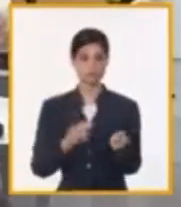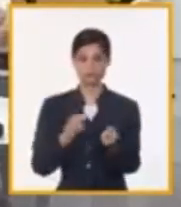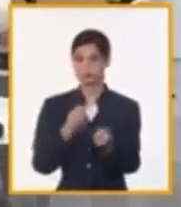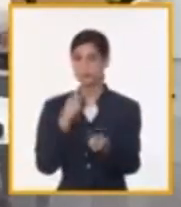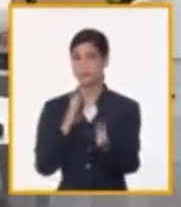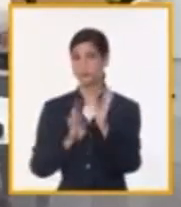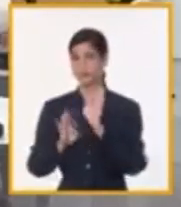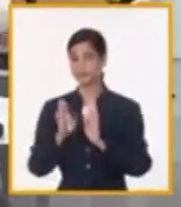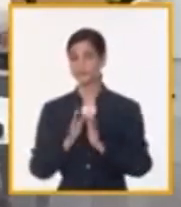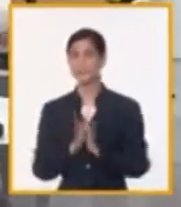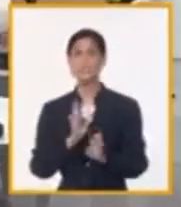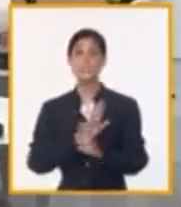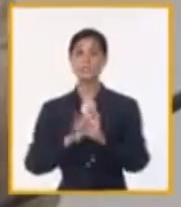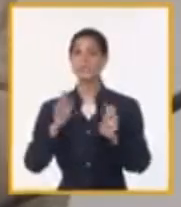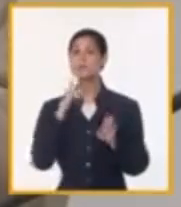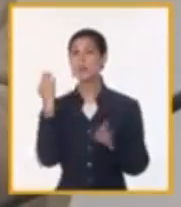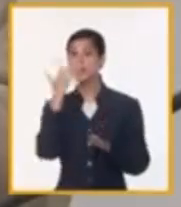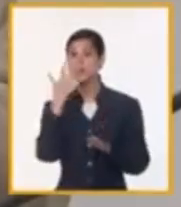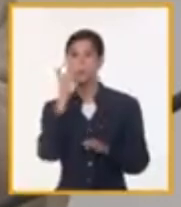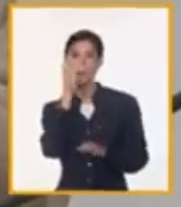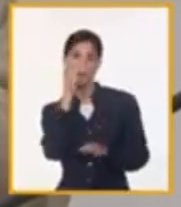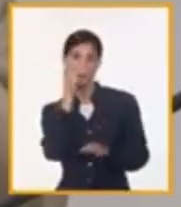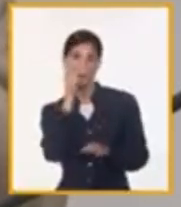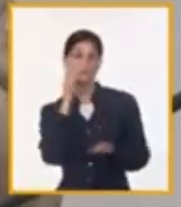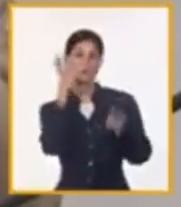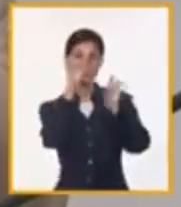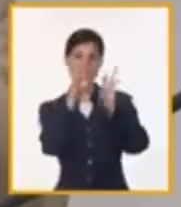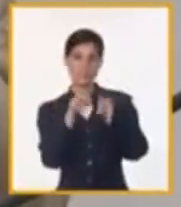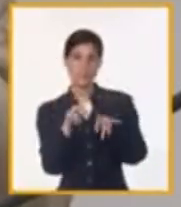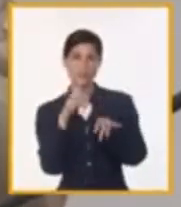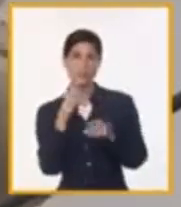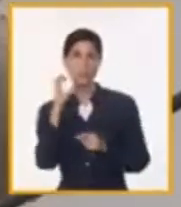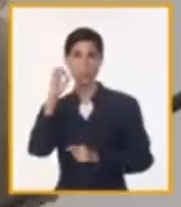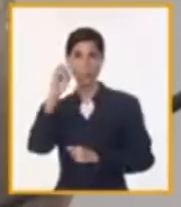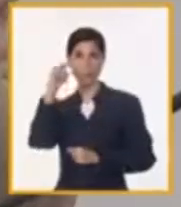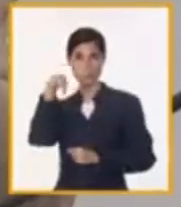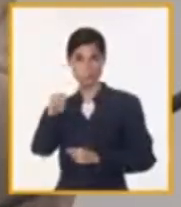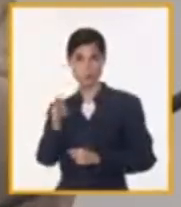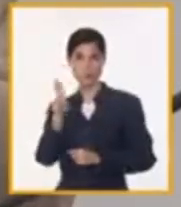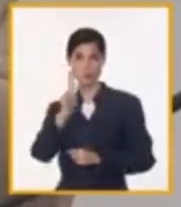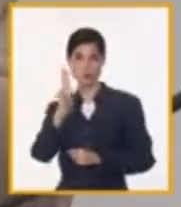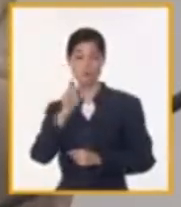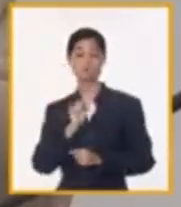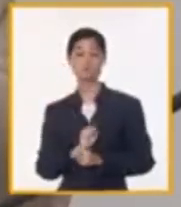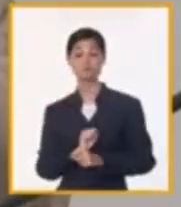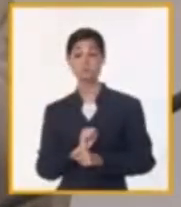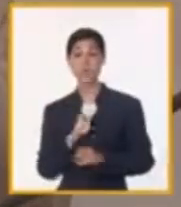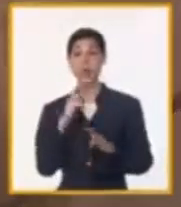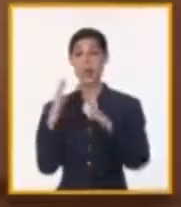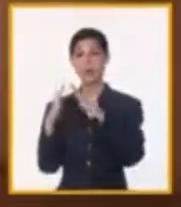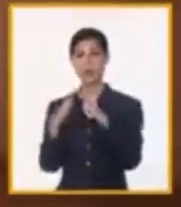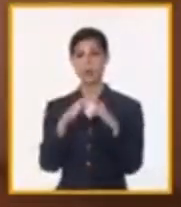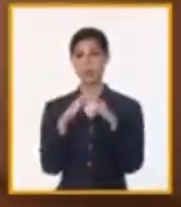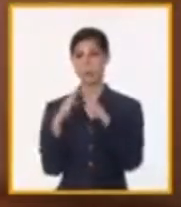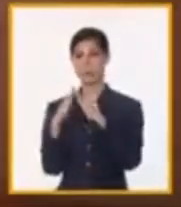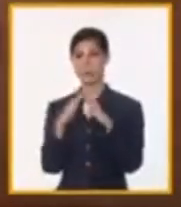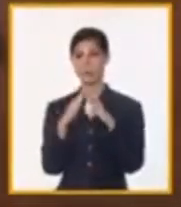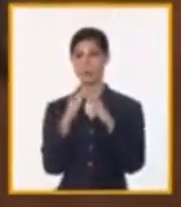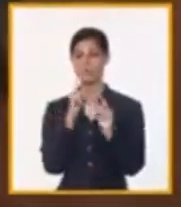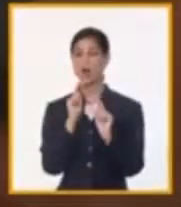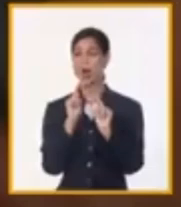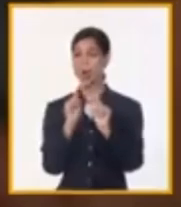las Naciones Unidas que se supone que es la persona que ha sido escogida por la comunidad de